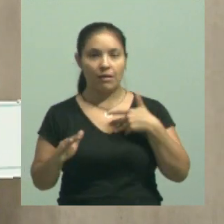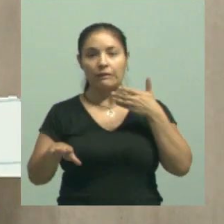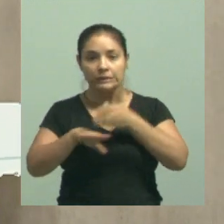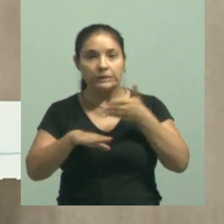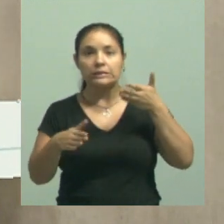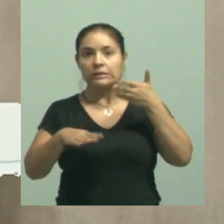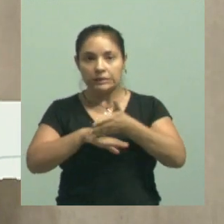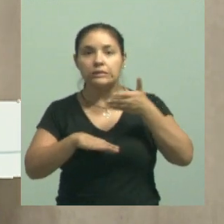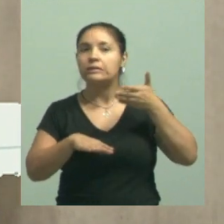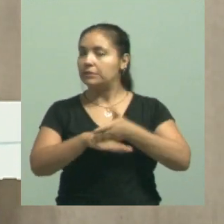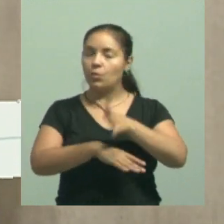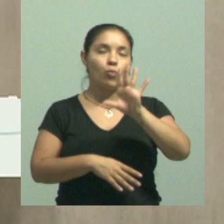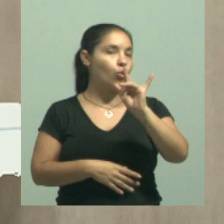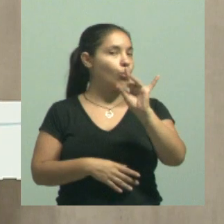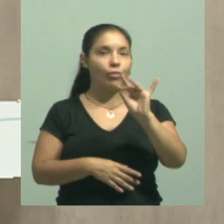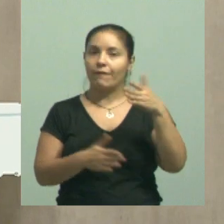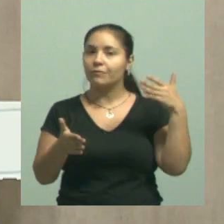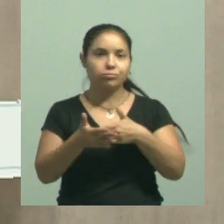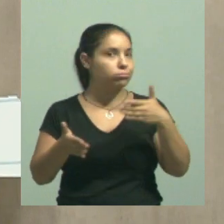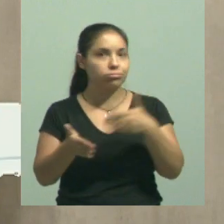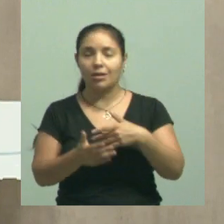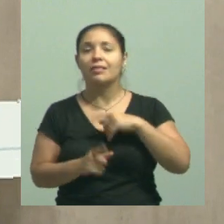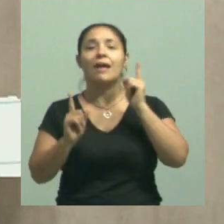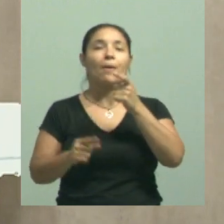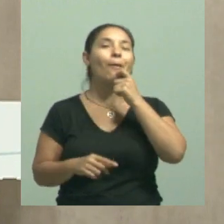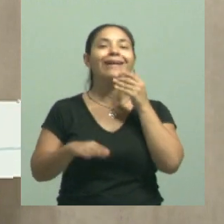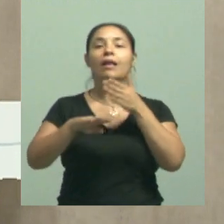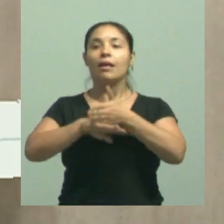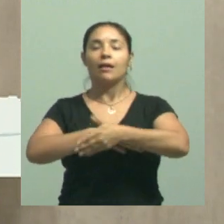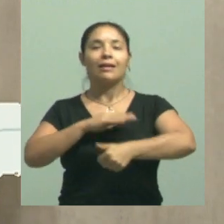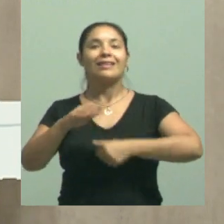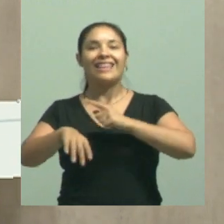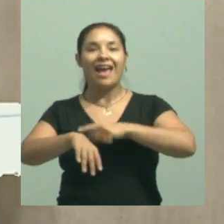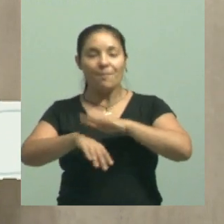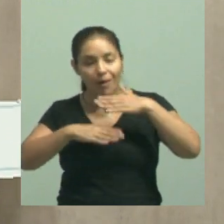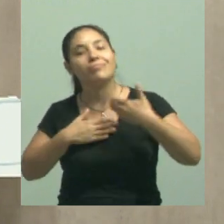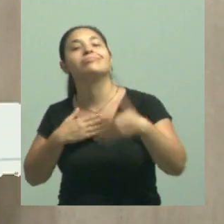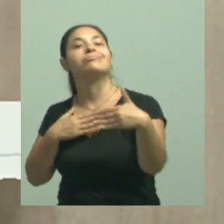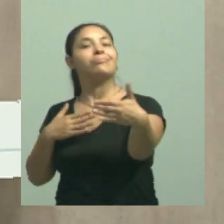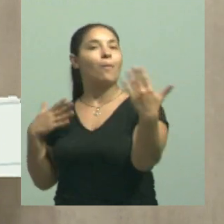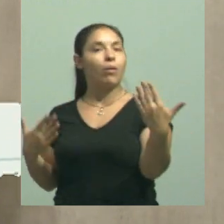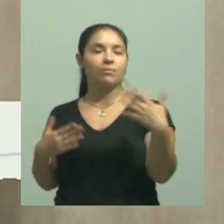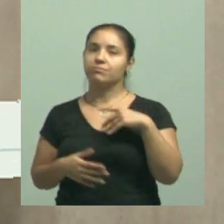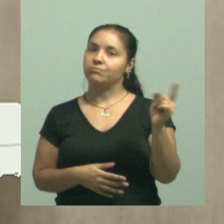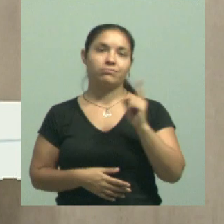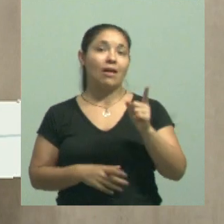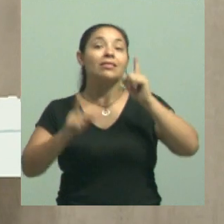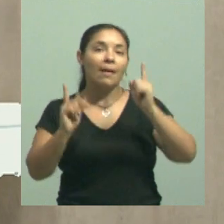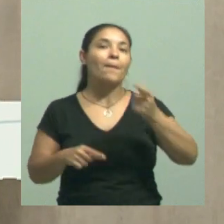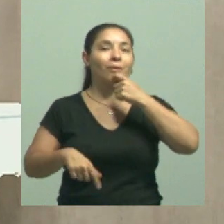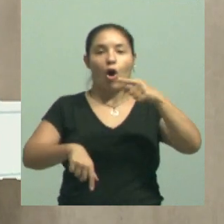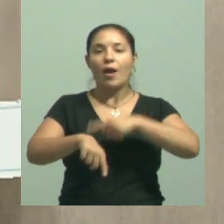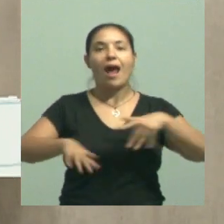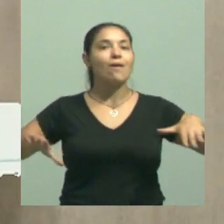cuesta permanecer en los medios de comunicación. No tenemos acceso a ciertos espacios, a ciertos... horarios centrales. Horarios centrales,